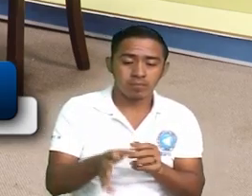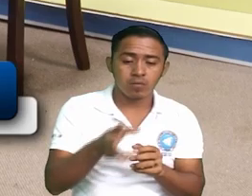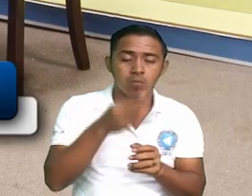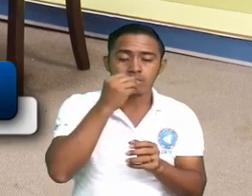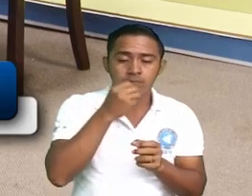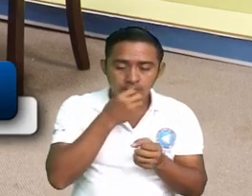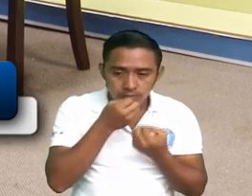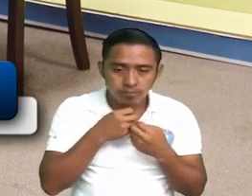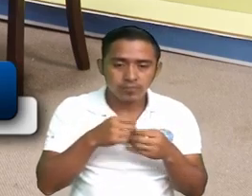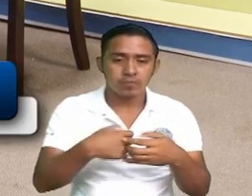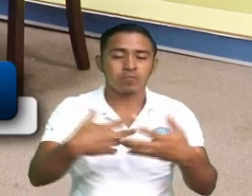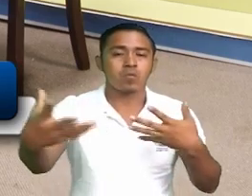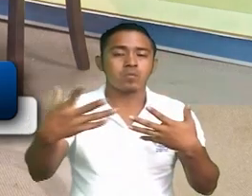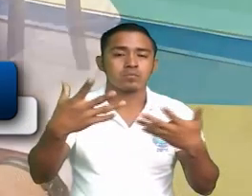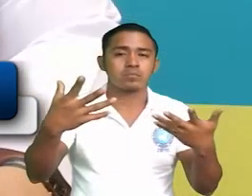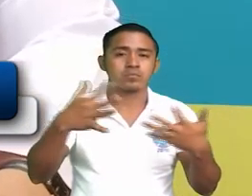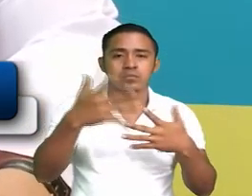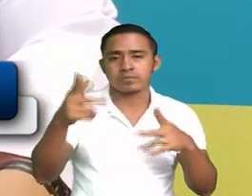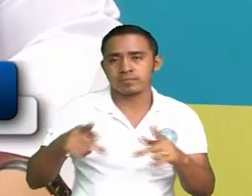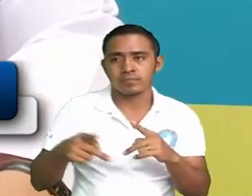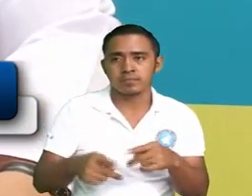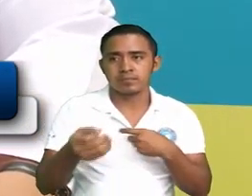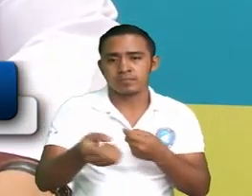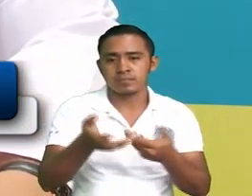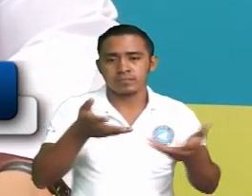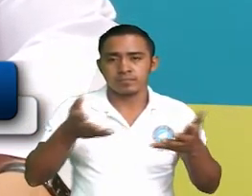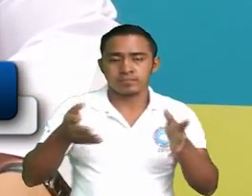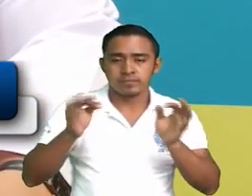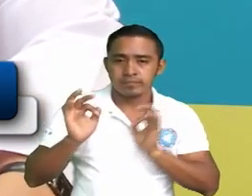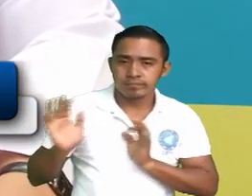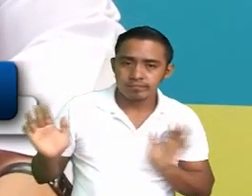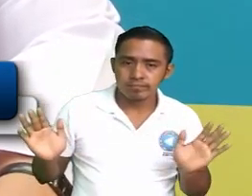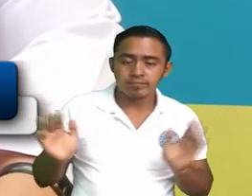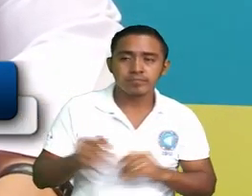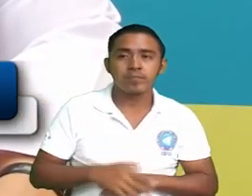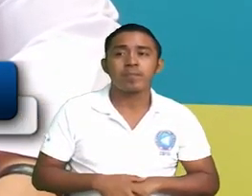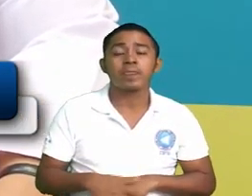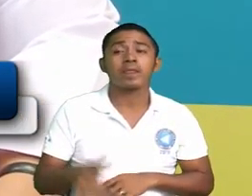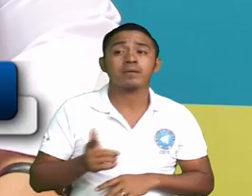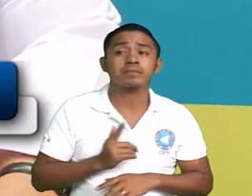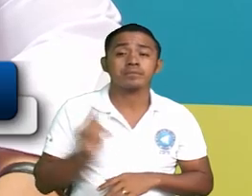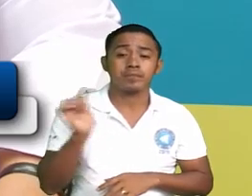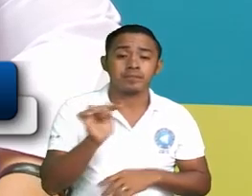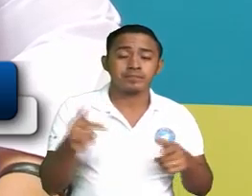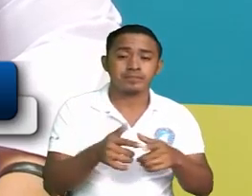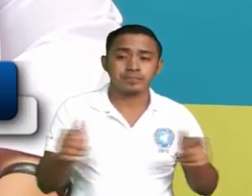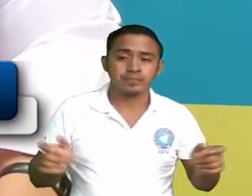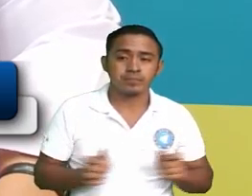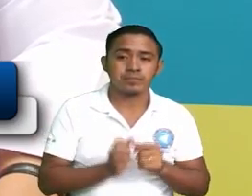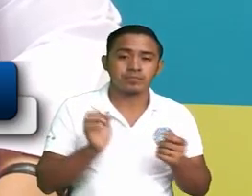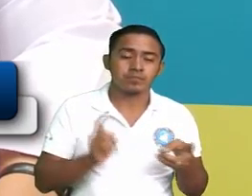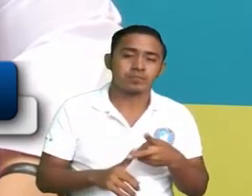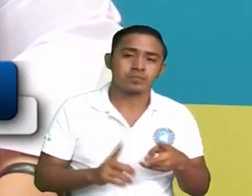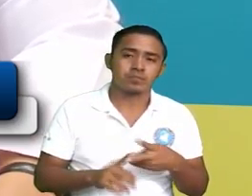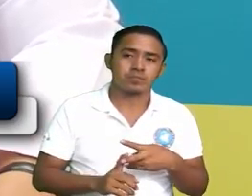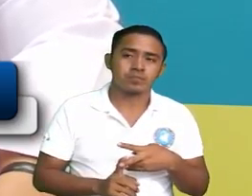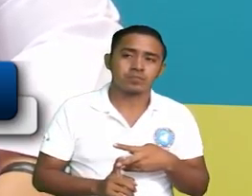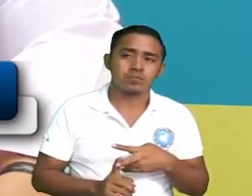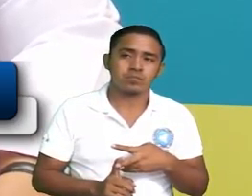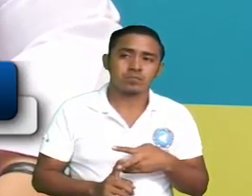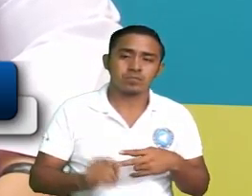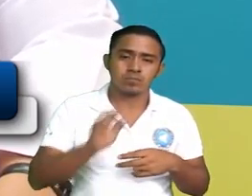de enfermar a otras personas que está brindándole una atención? Entonces tenemos ese grupo y tenemos el otro grupo que es